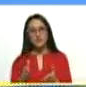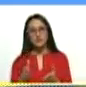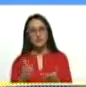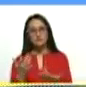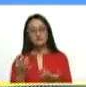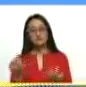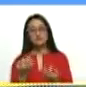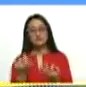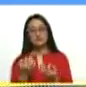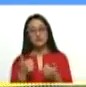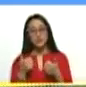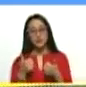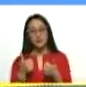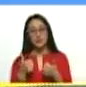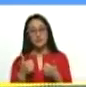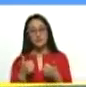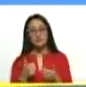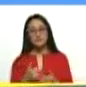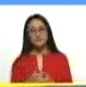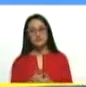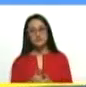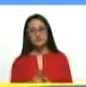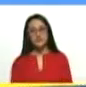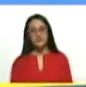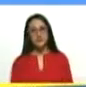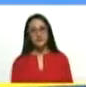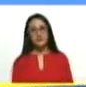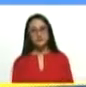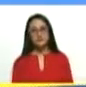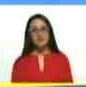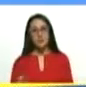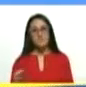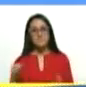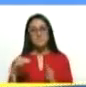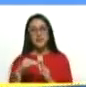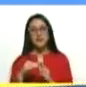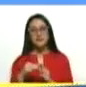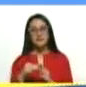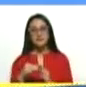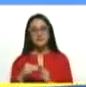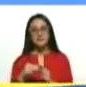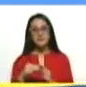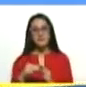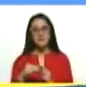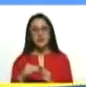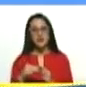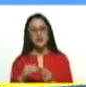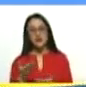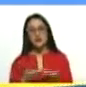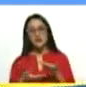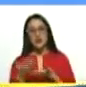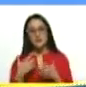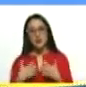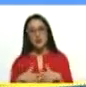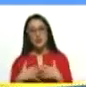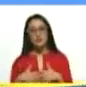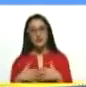extraordinaria, donde hemos ratificado las grandes metas de intercambio